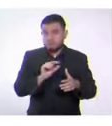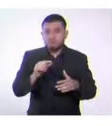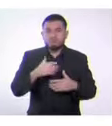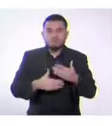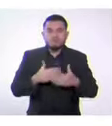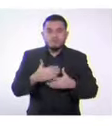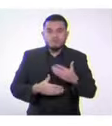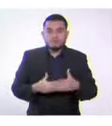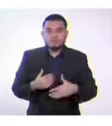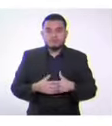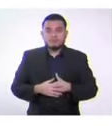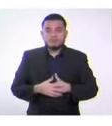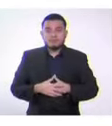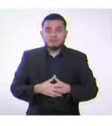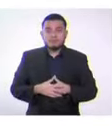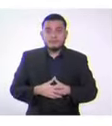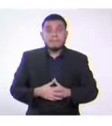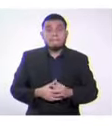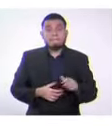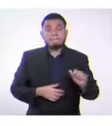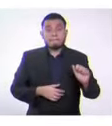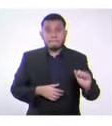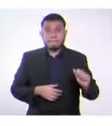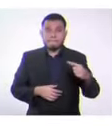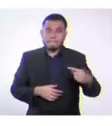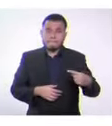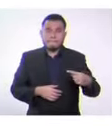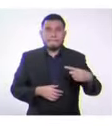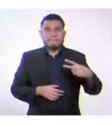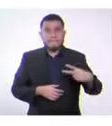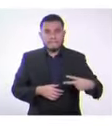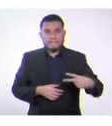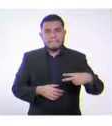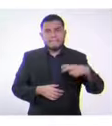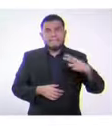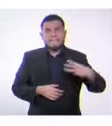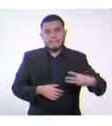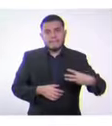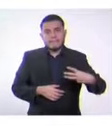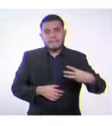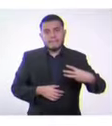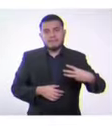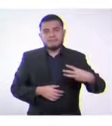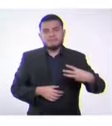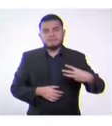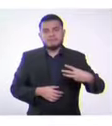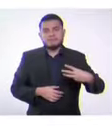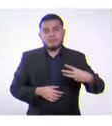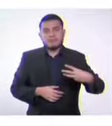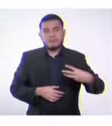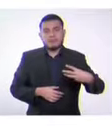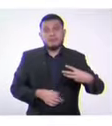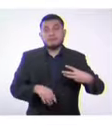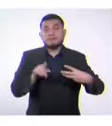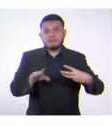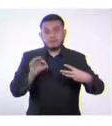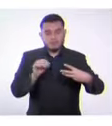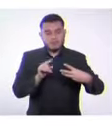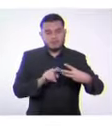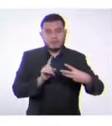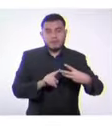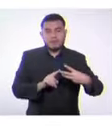proceso? Condensación, fusión o evaporación. Si elegiste